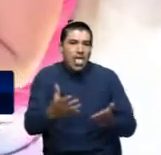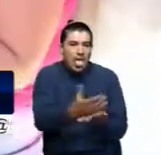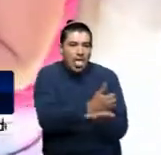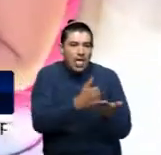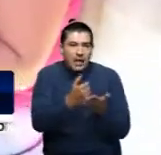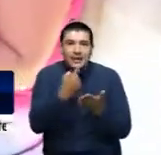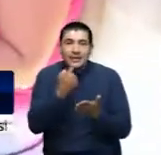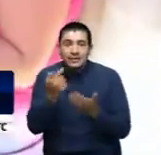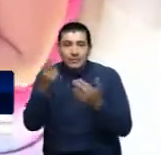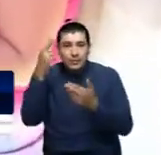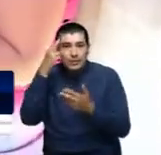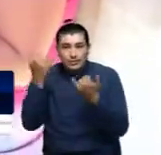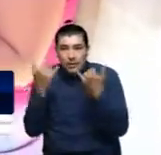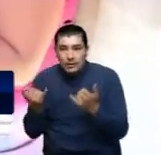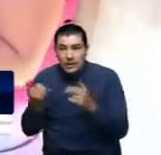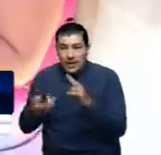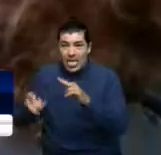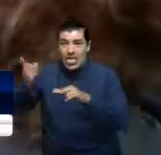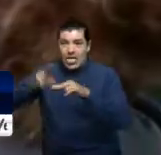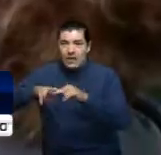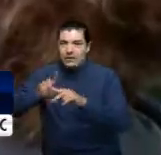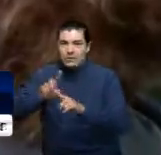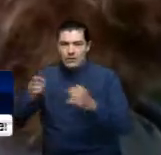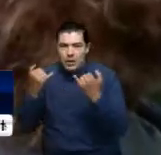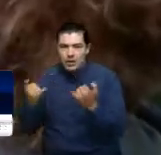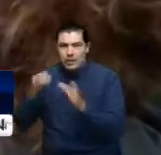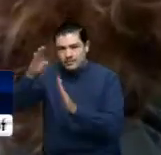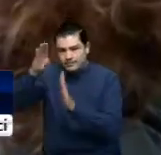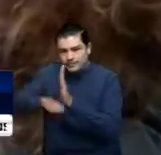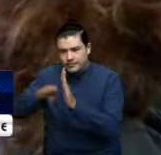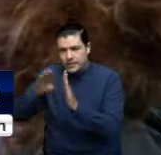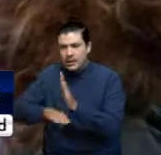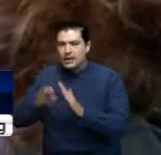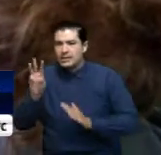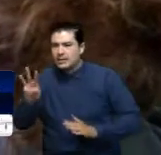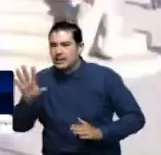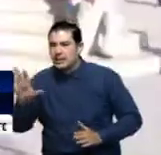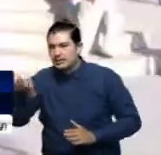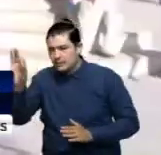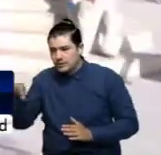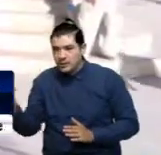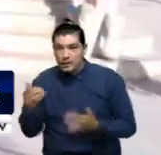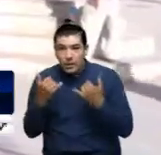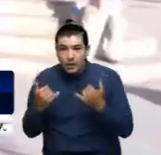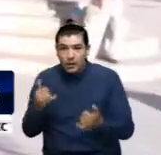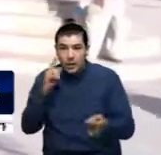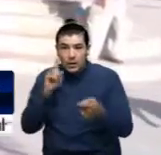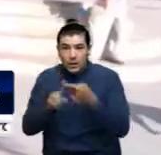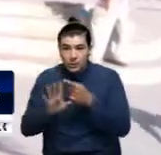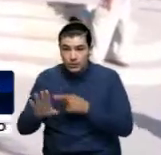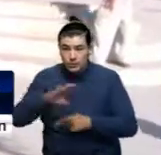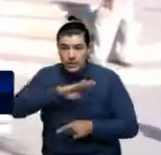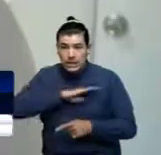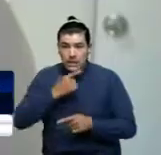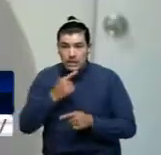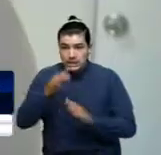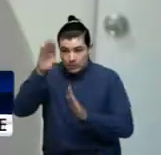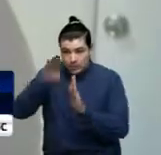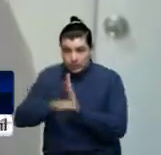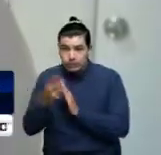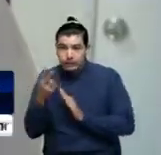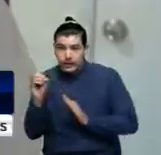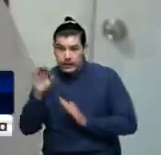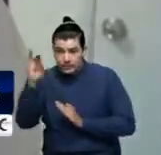ser de un 35 por ciento y no de un 20 por ciento como al parecer son las pretensiones de la administración municipal